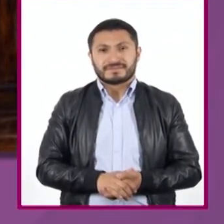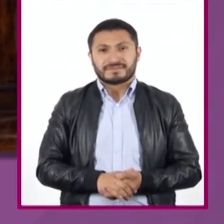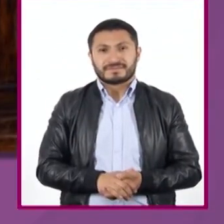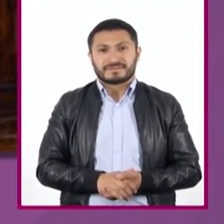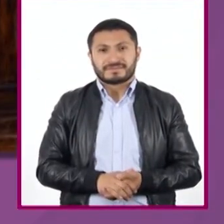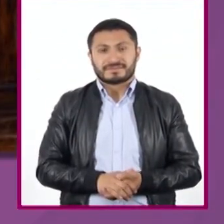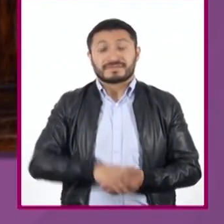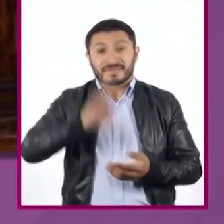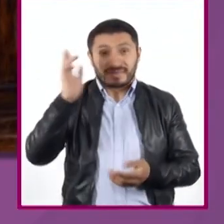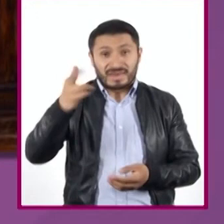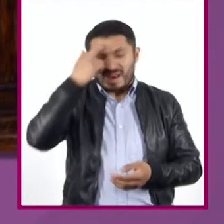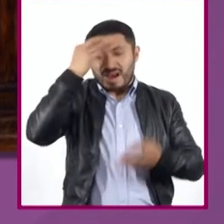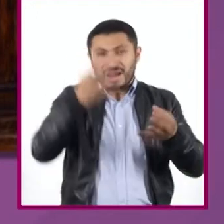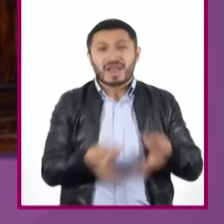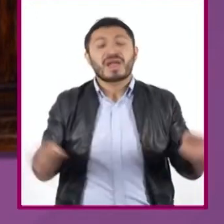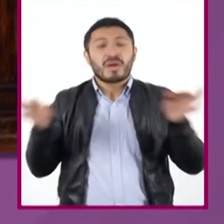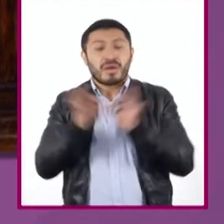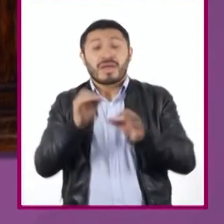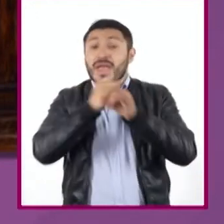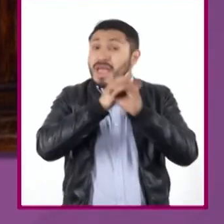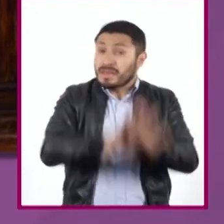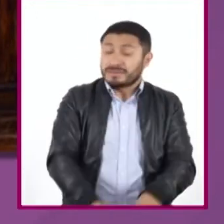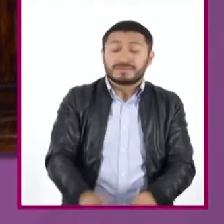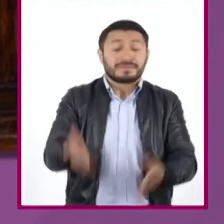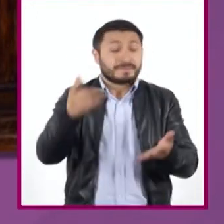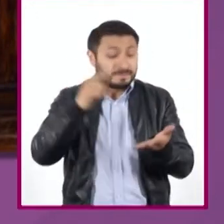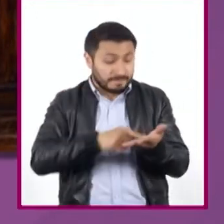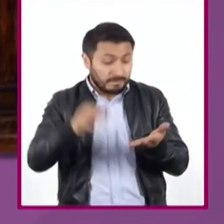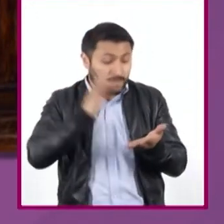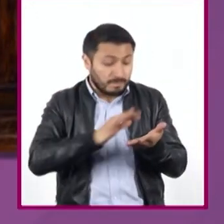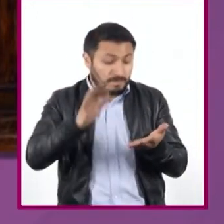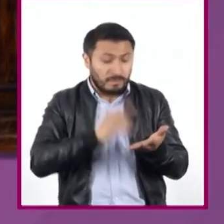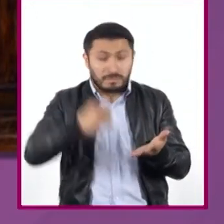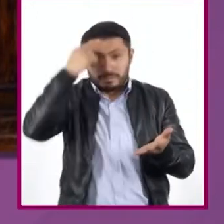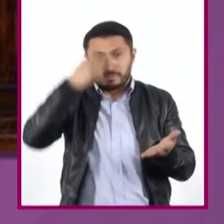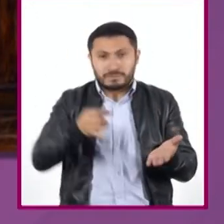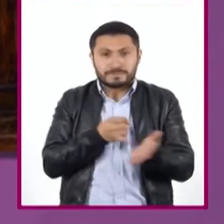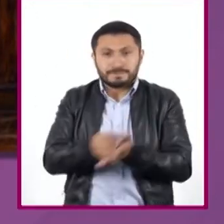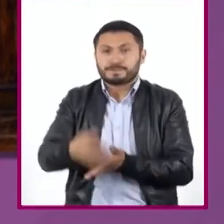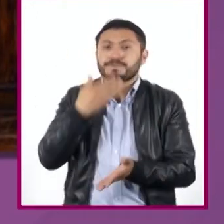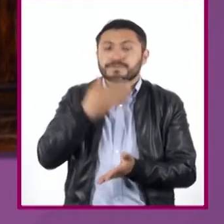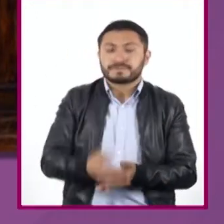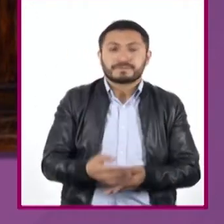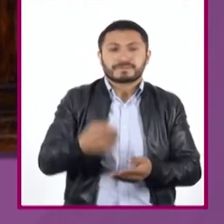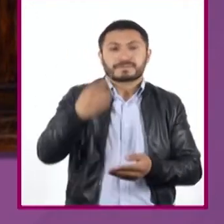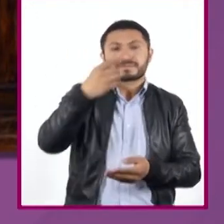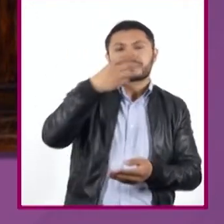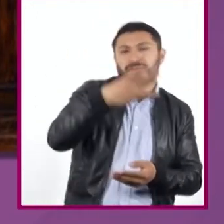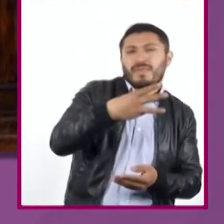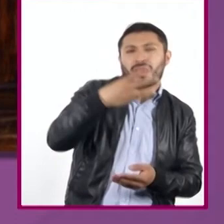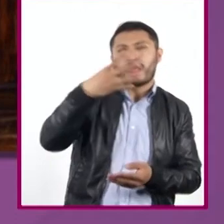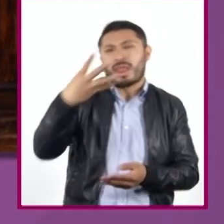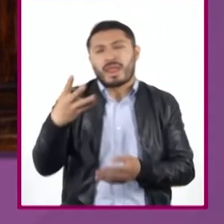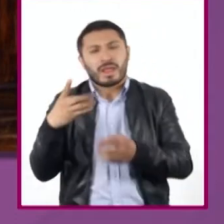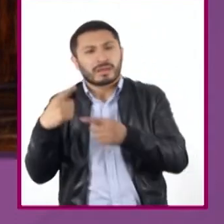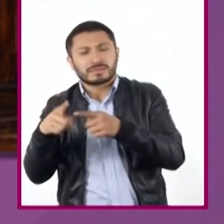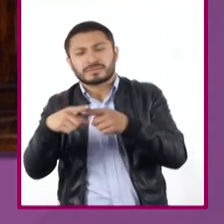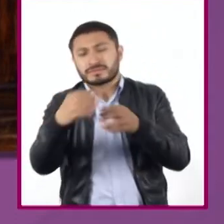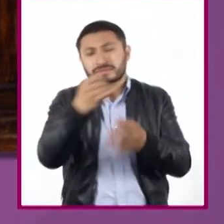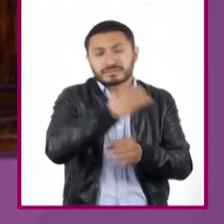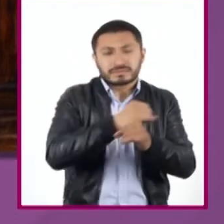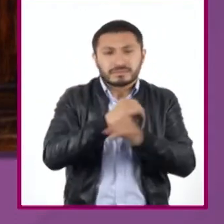Recuerda que es importante tener información para tomar decisiones. Busca en 3 o 4 fuentes diferentes, compáralas